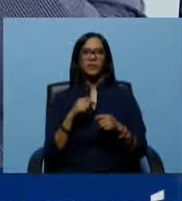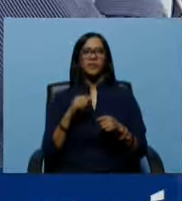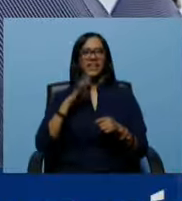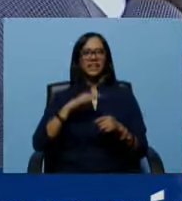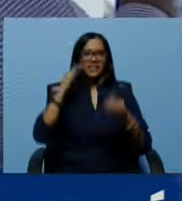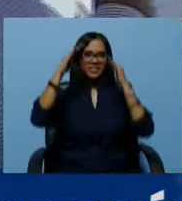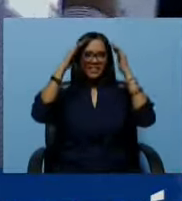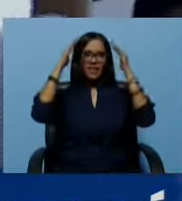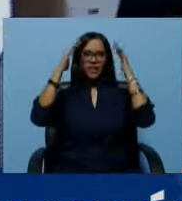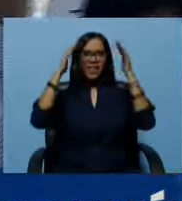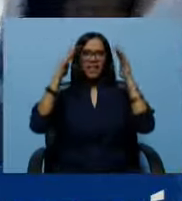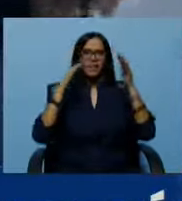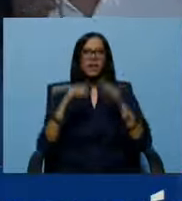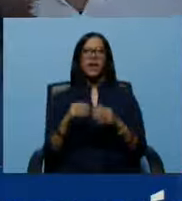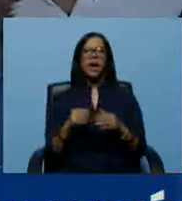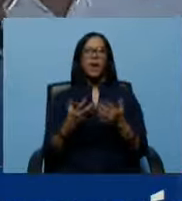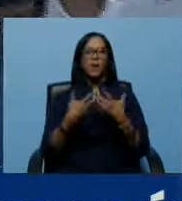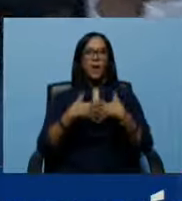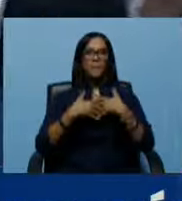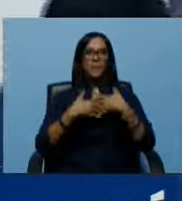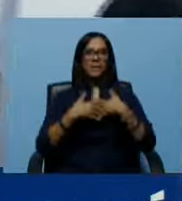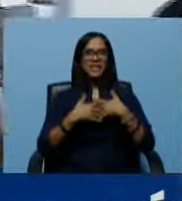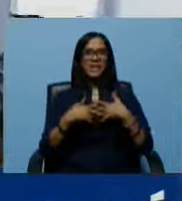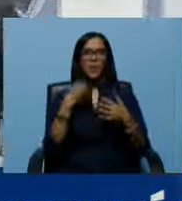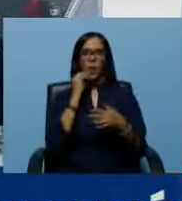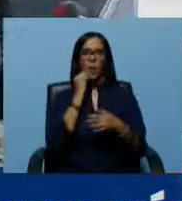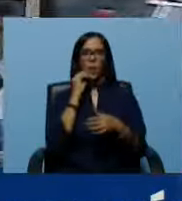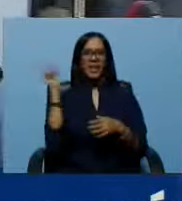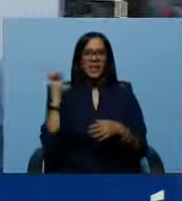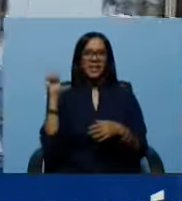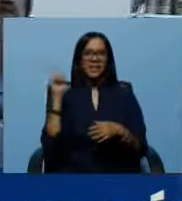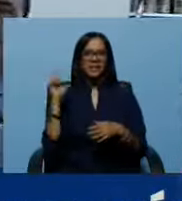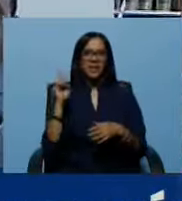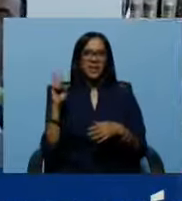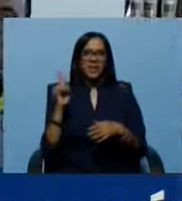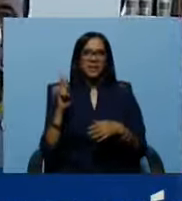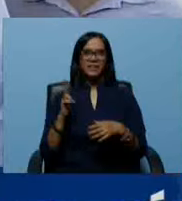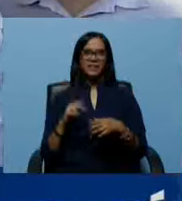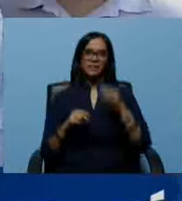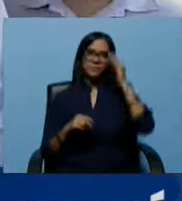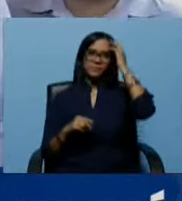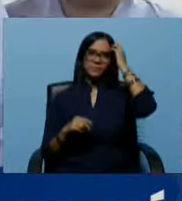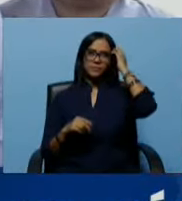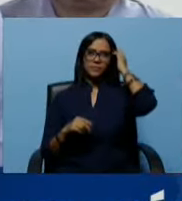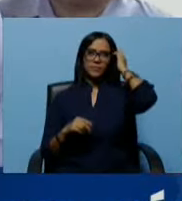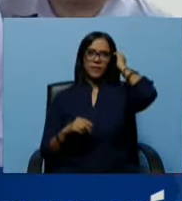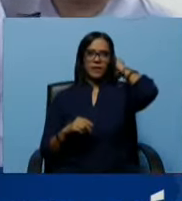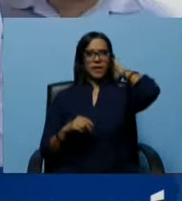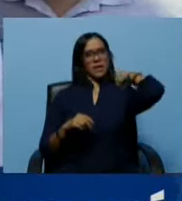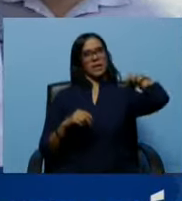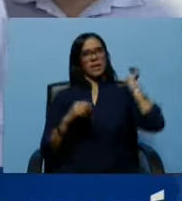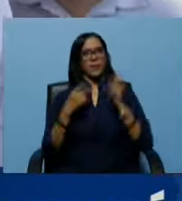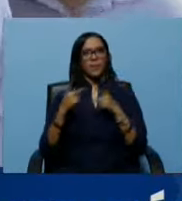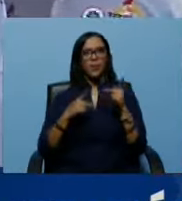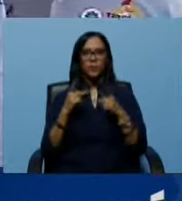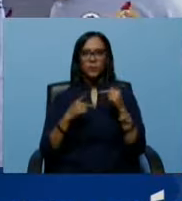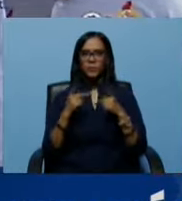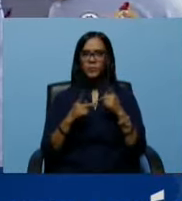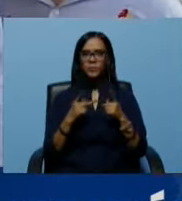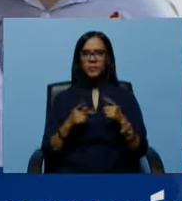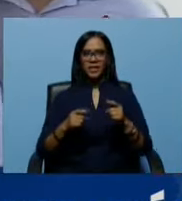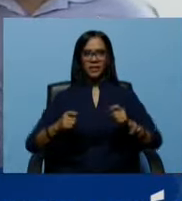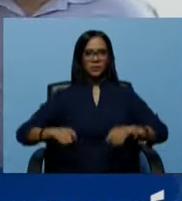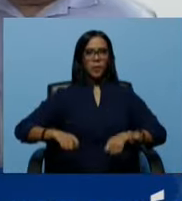saludando por allá a unos empresarios y empresarias jóvenes de Venezuela que producen textiles, unos blue jeans bien bonitos a la